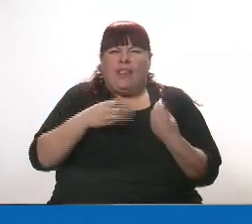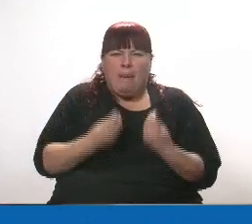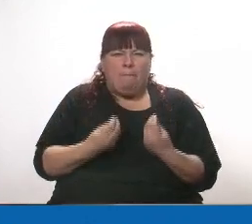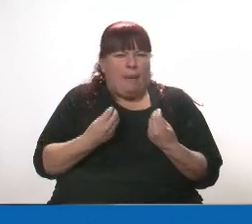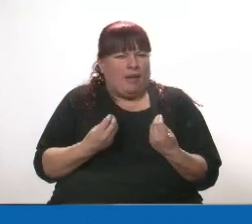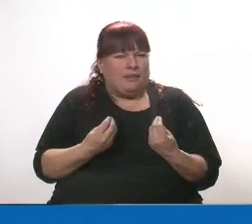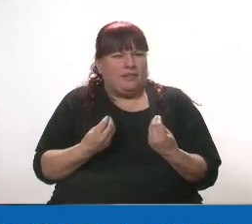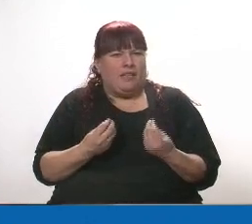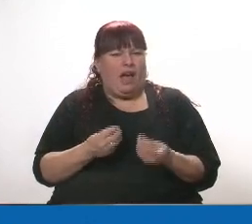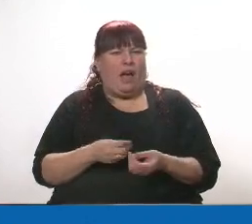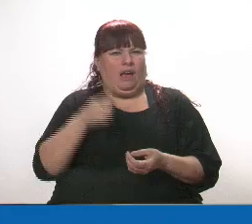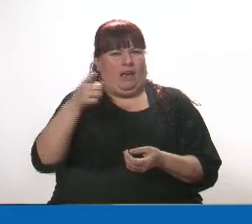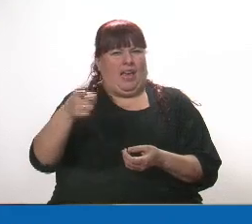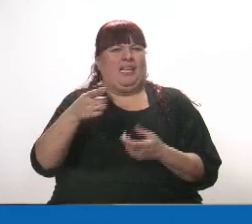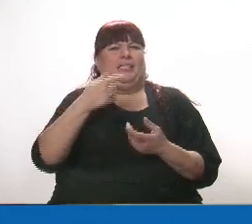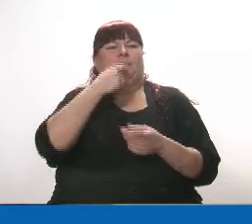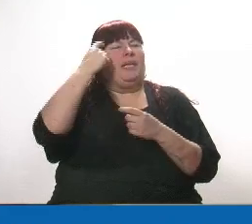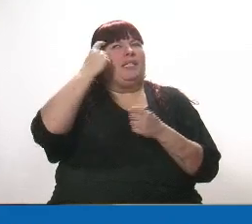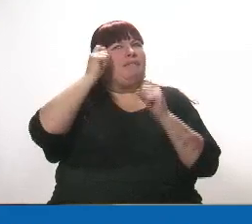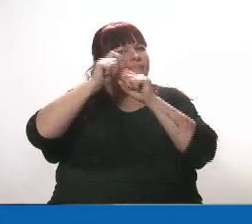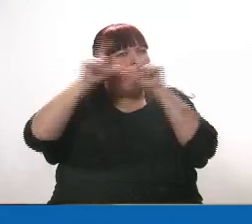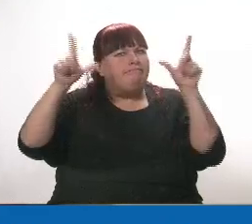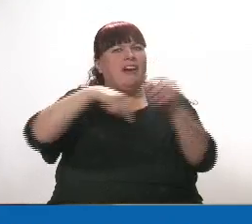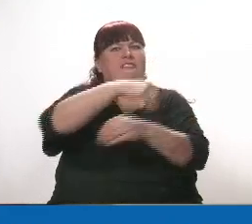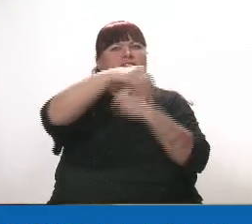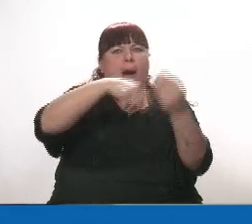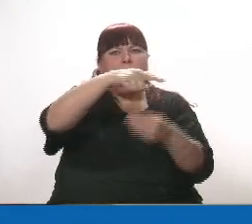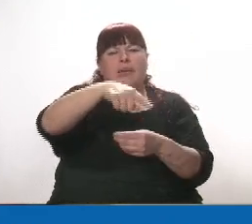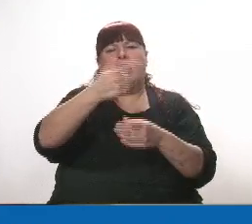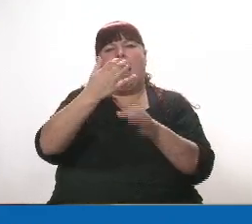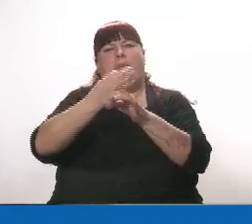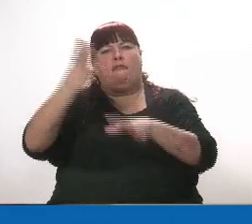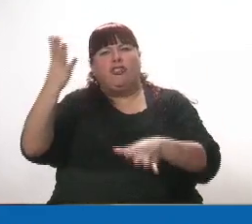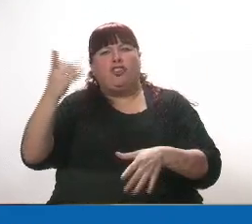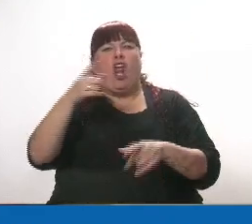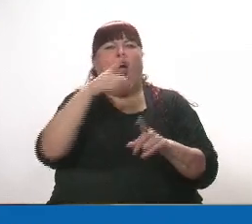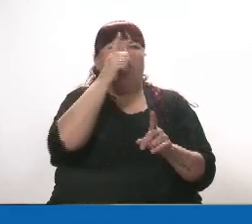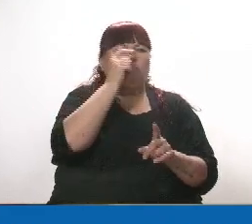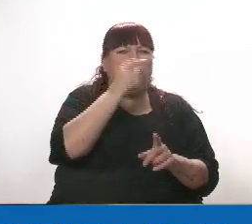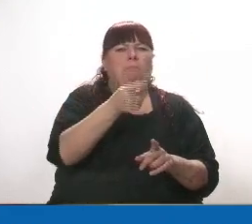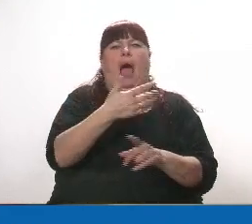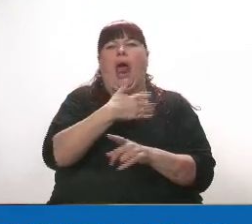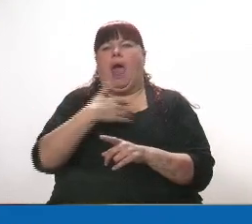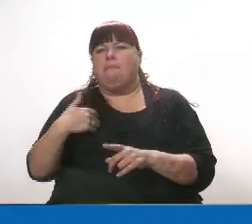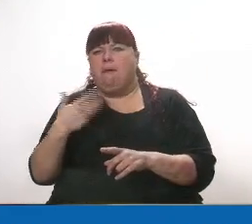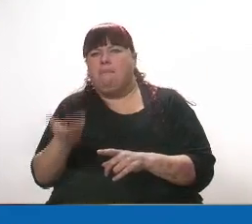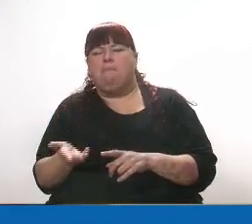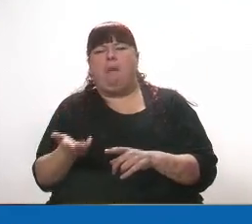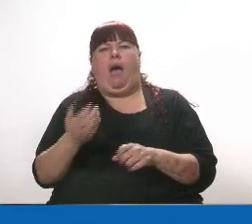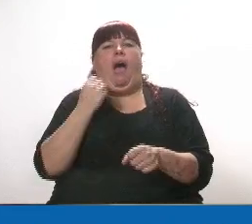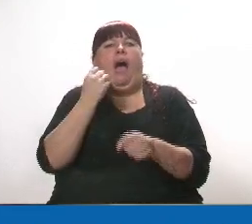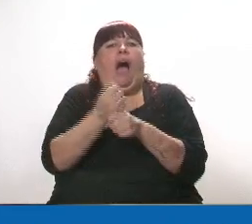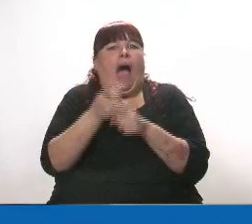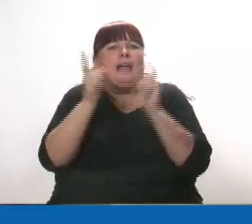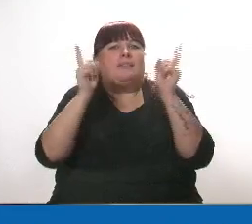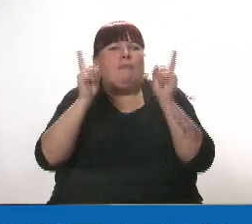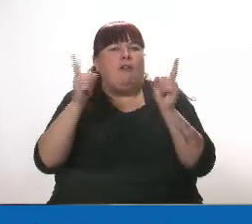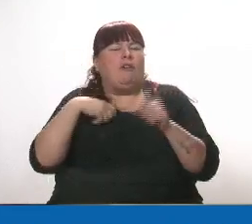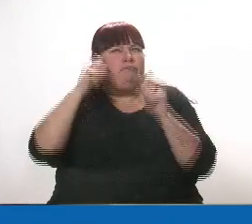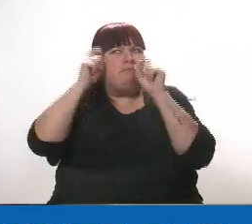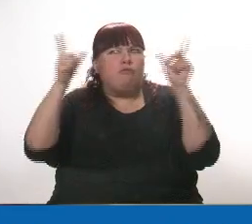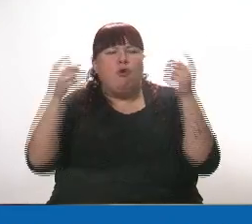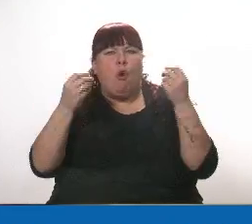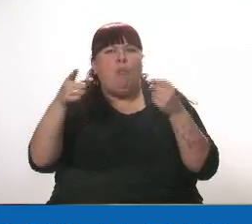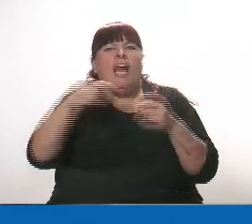pasaba con esas familias con esos profesionales con esos papás con esas mamás hasta con esos profesores